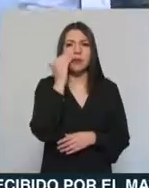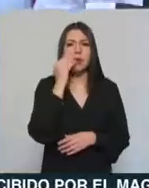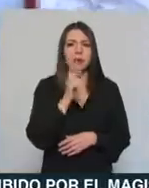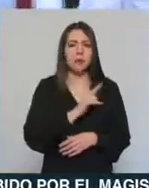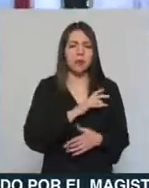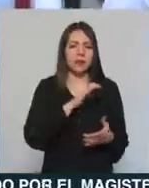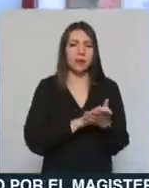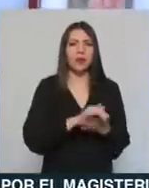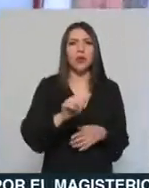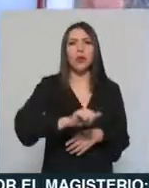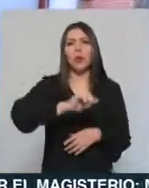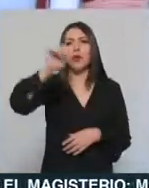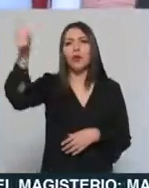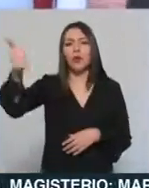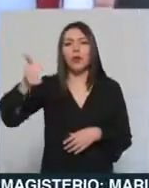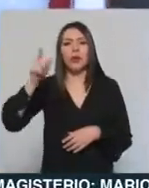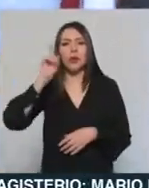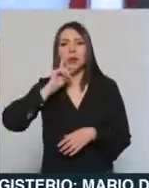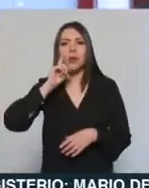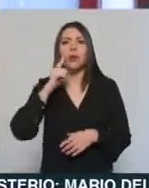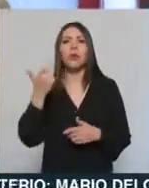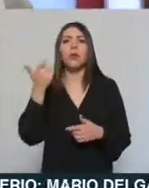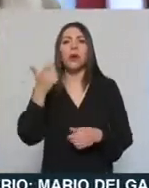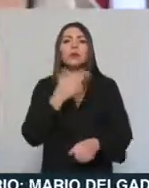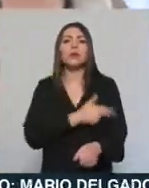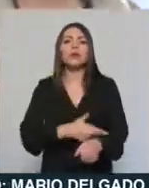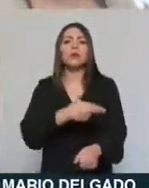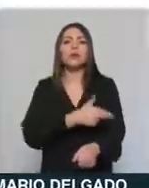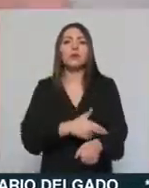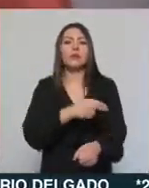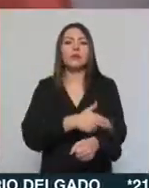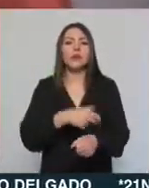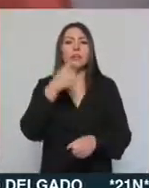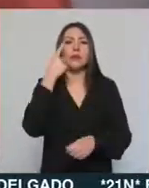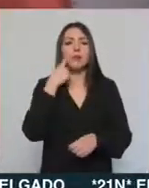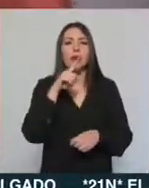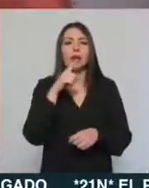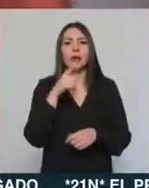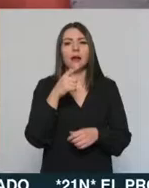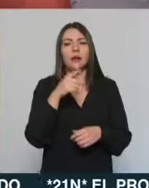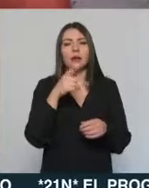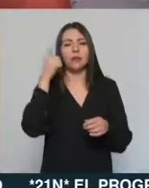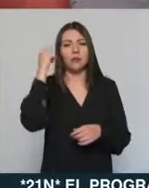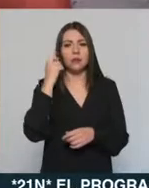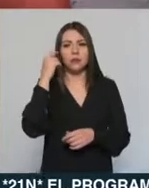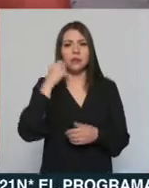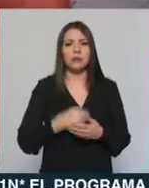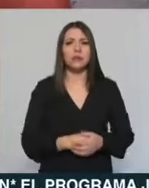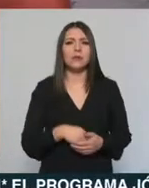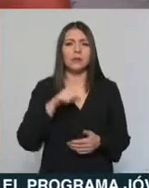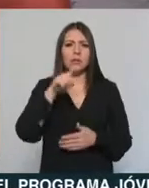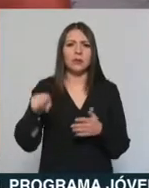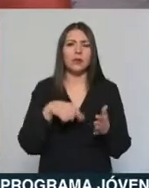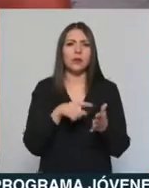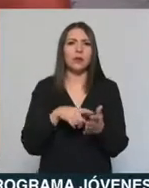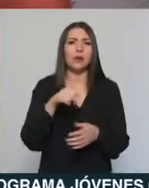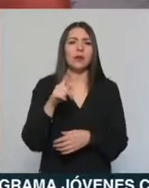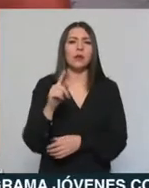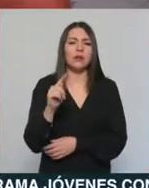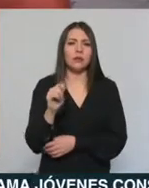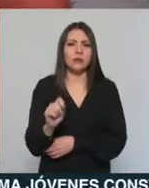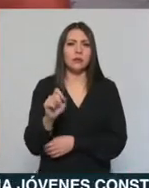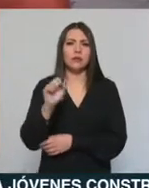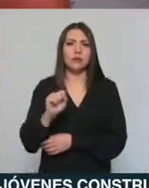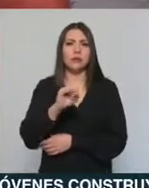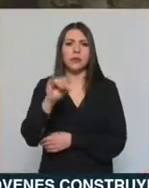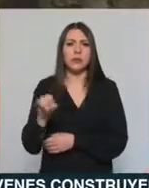¿cuánto cuesta tramitar una pensión alimenticia? No, el Tribunal Superior de Justicia de la Ciudad de México es una función de Estado que estamos